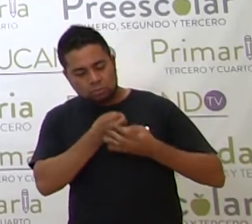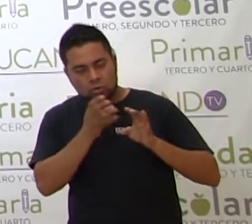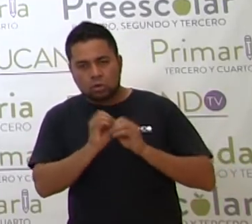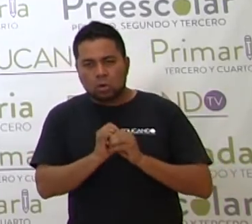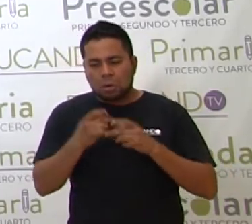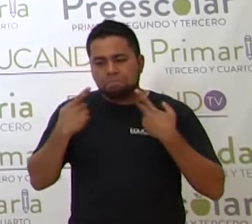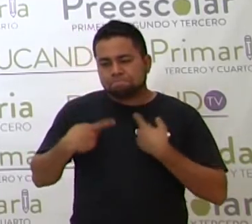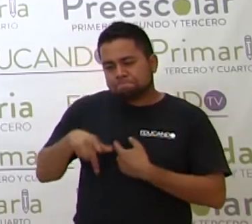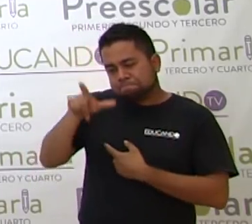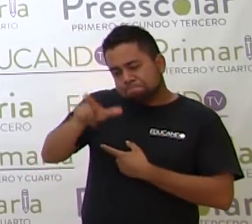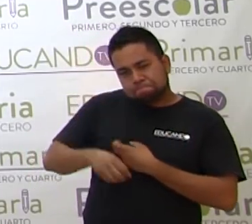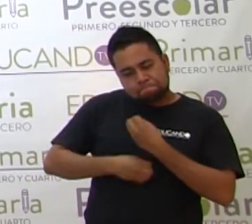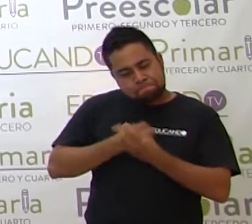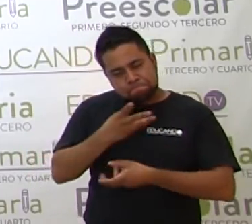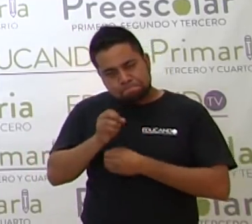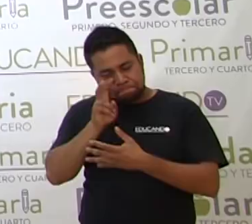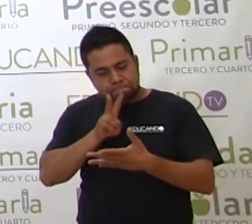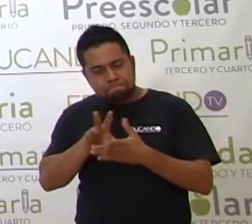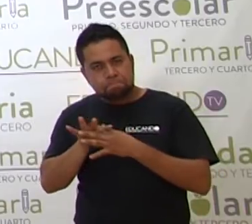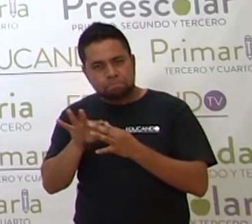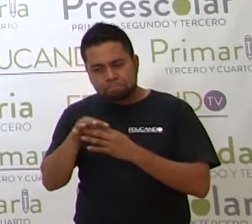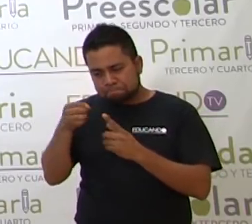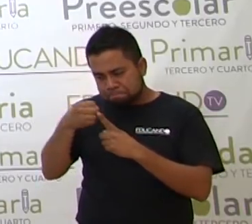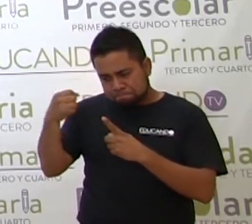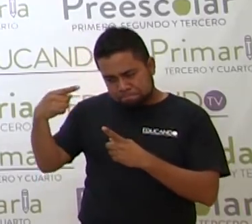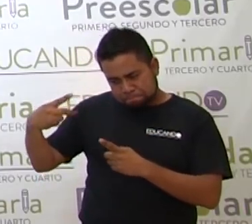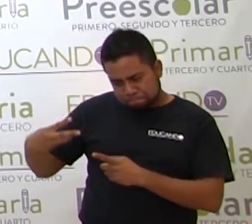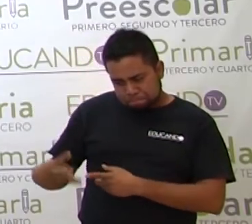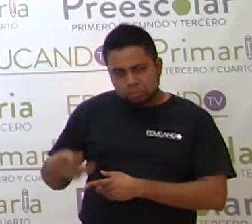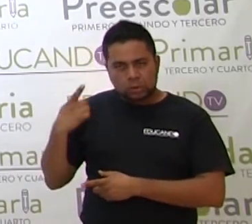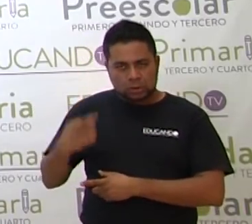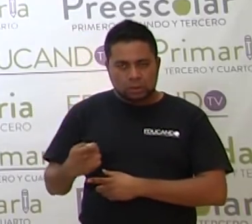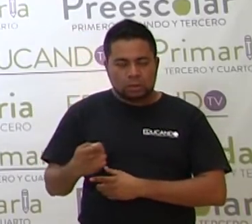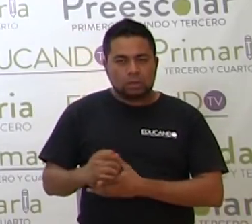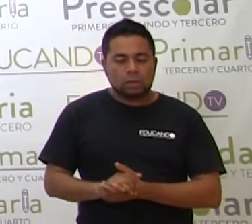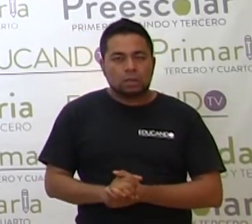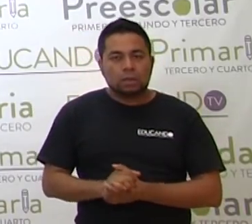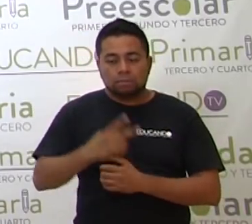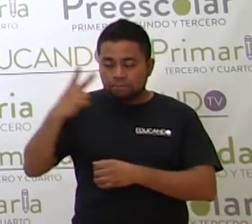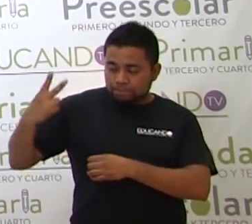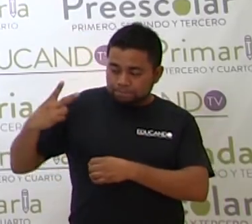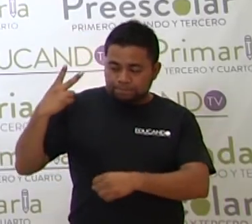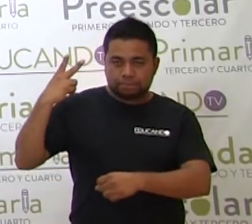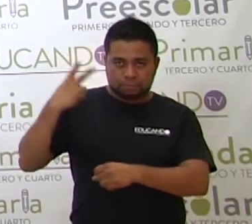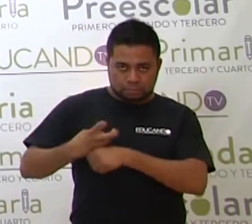estemos describiendo u observando. Bien, vamos con la segunda. La segunda